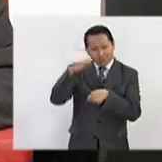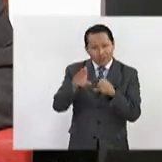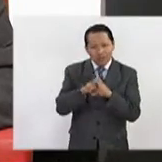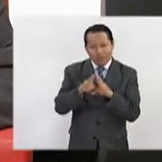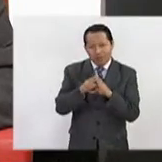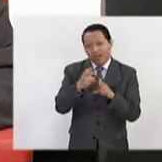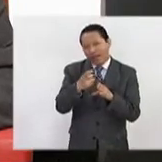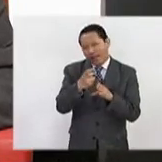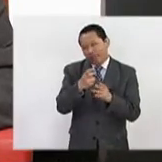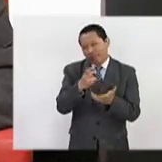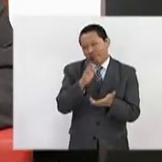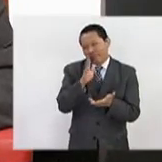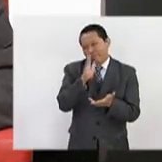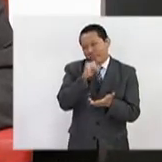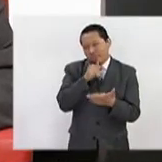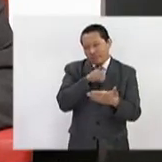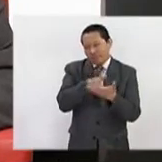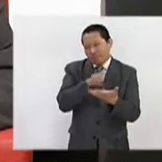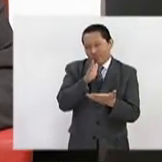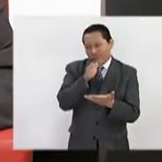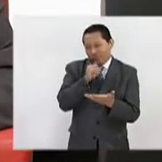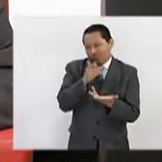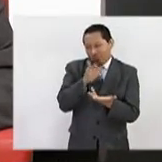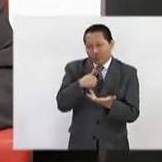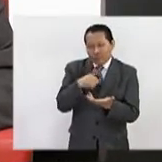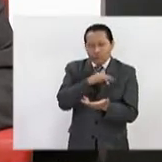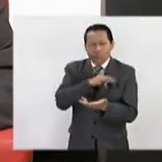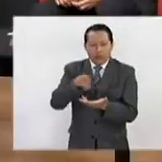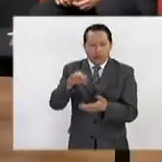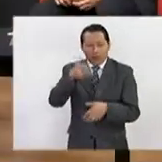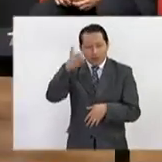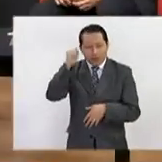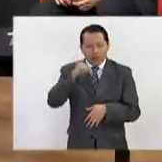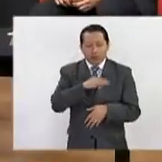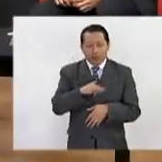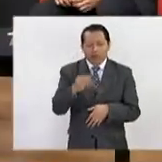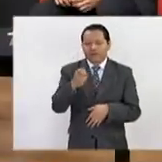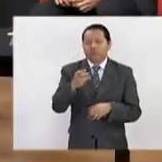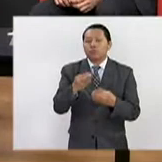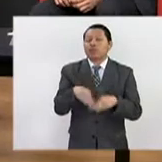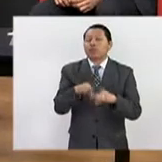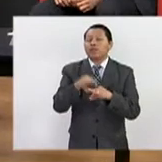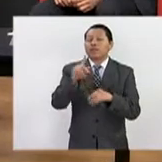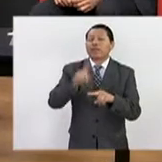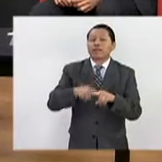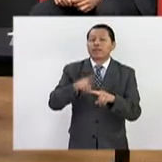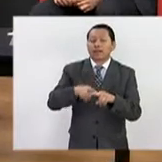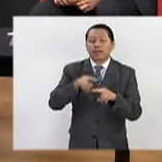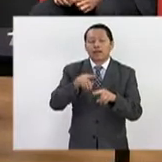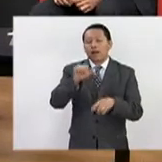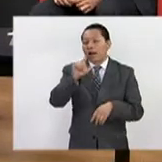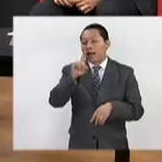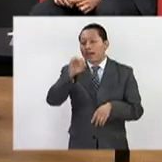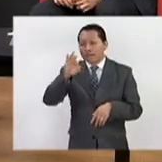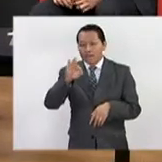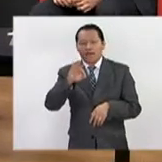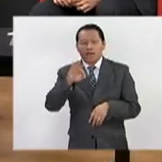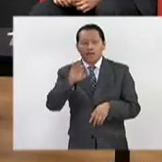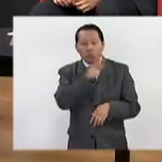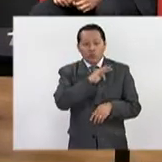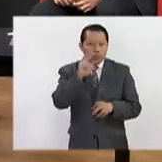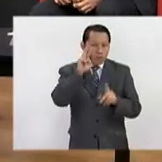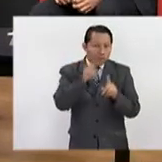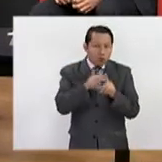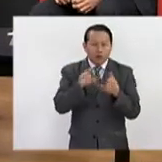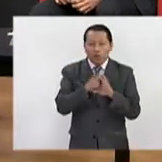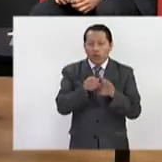impedimento de esa naturaleza para participar. Entonces, por eso creo que es muy importante que quien sea designado hoy por la Asamblea tenga la visión de incorporar